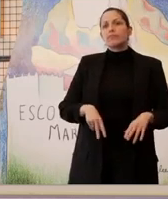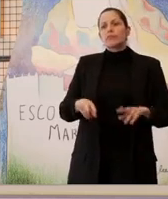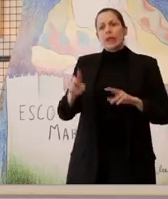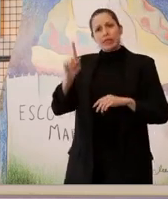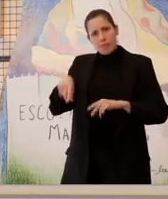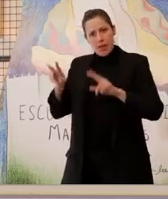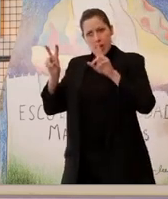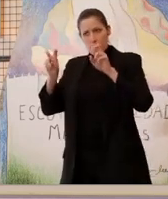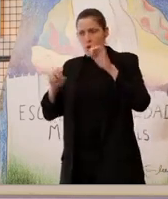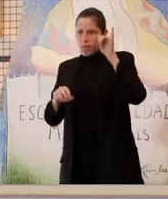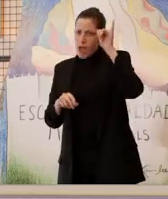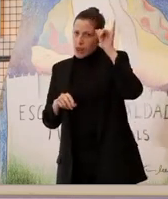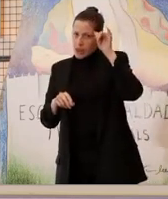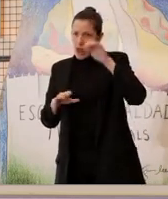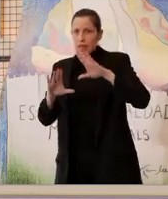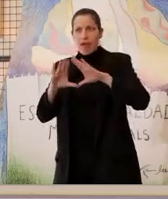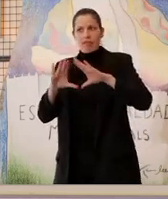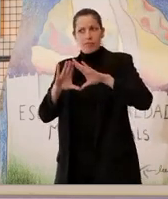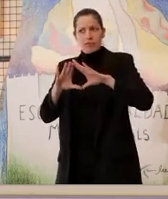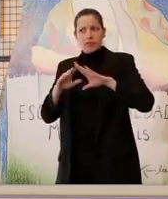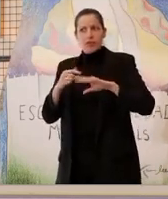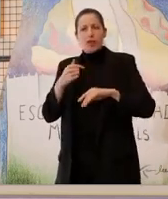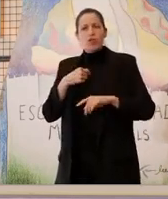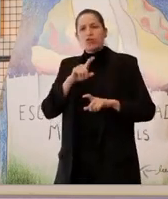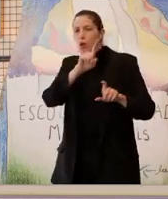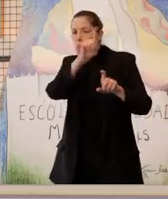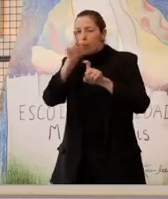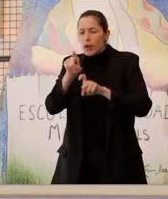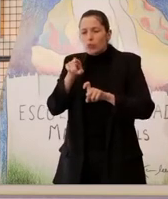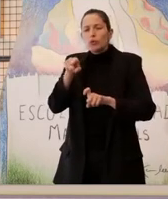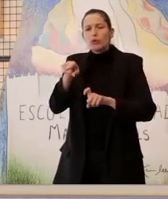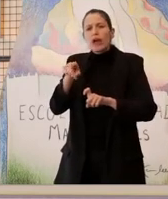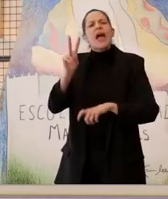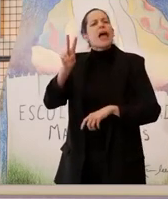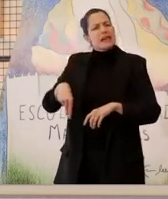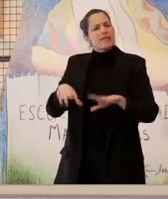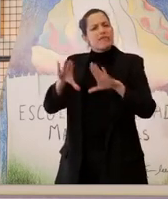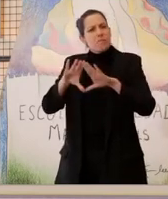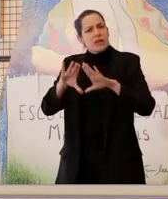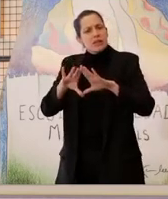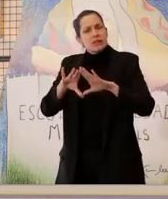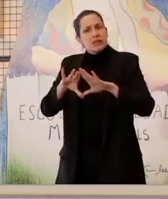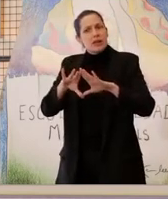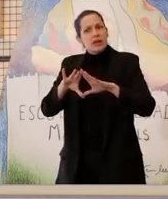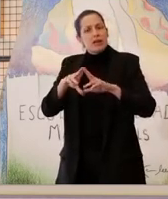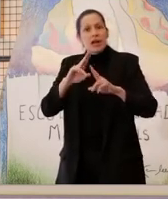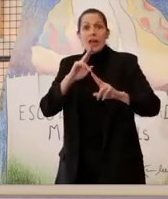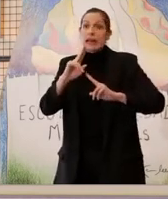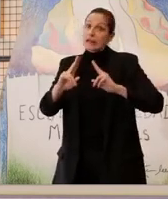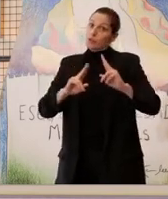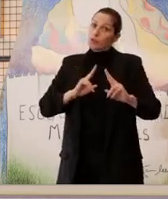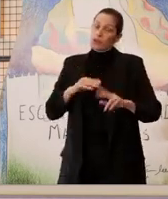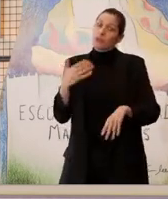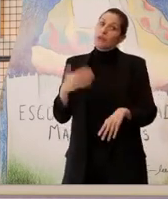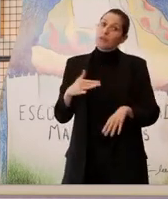feminista es feminista Esa es la pregunta y es una respuesta muy complicada